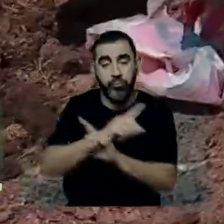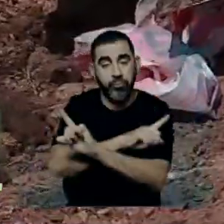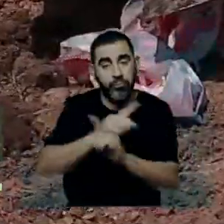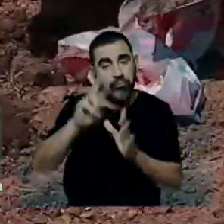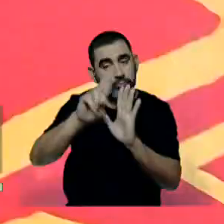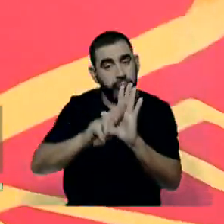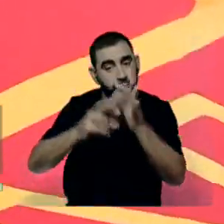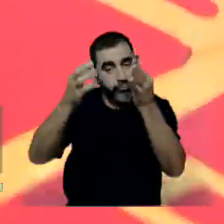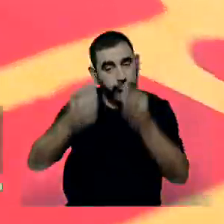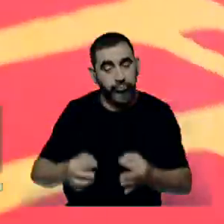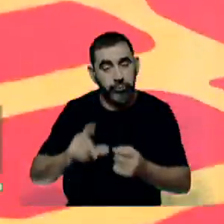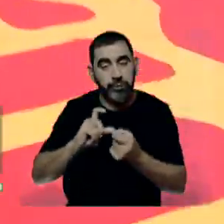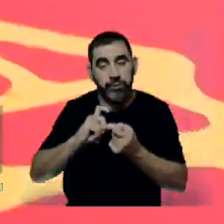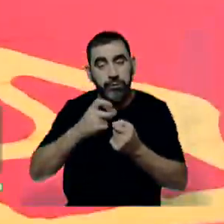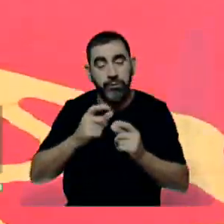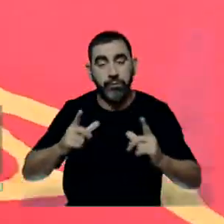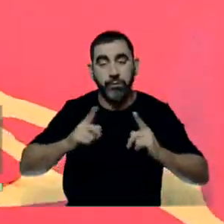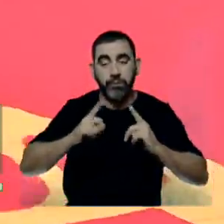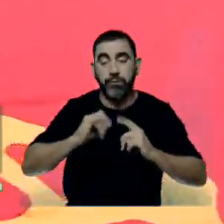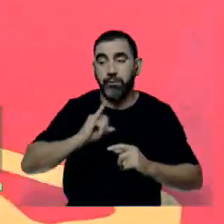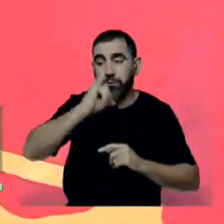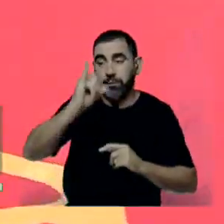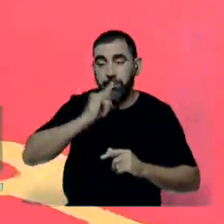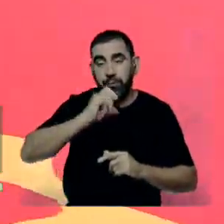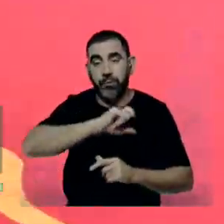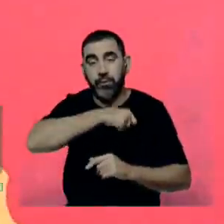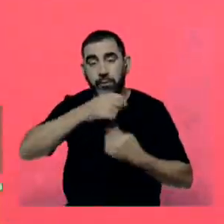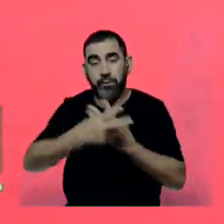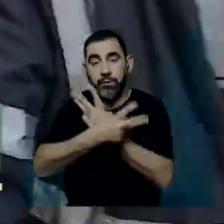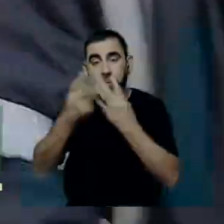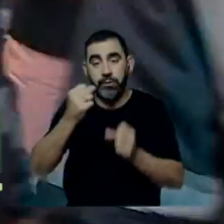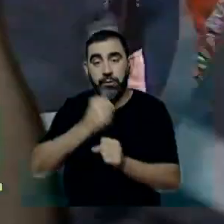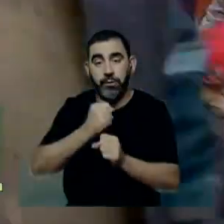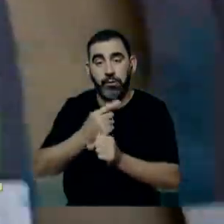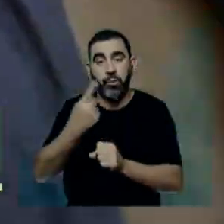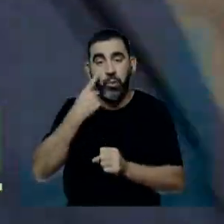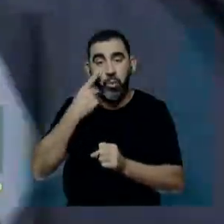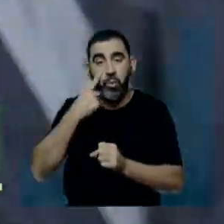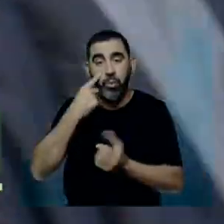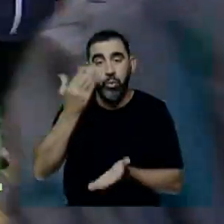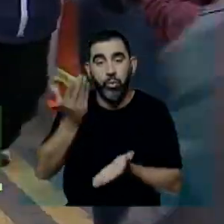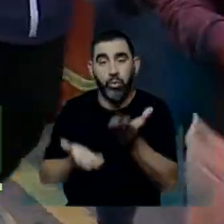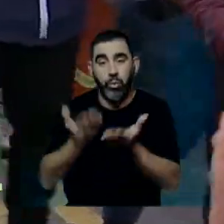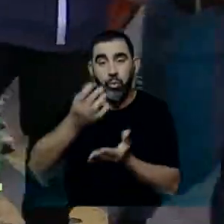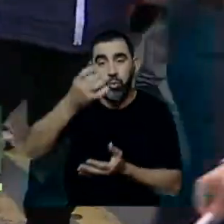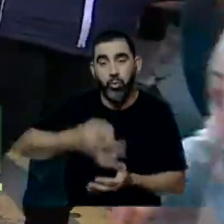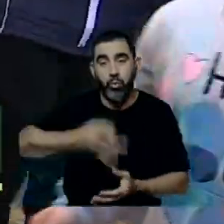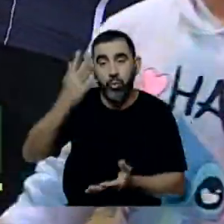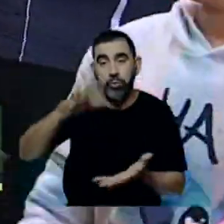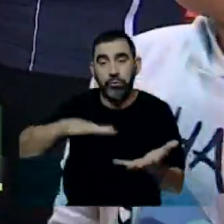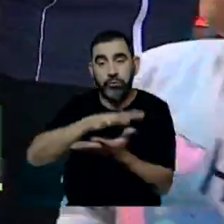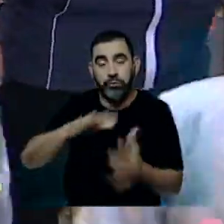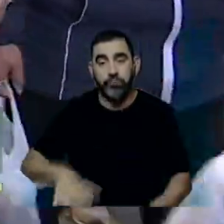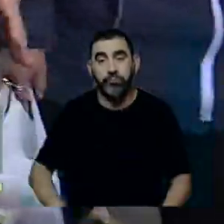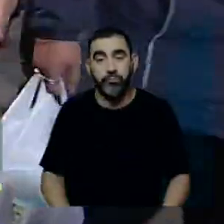adecuadas. El sindicato espera el informe de la Inspección General de Trabajo para conocer la evaluación oficial de lo ocurrido y